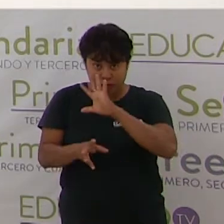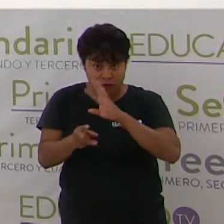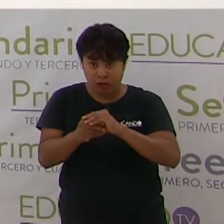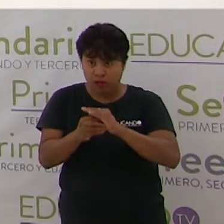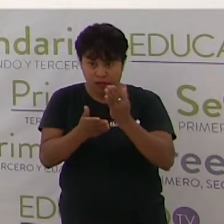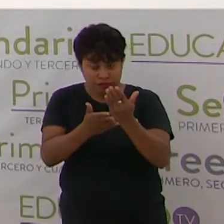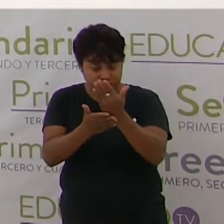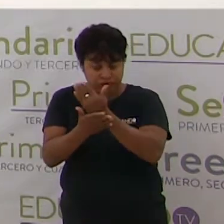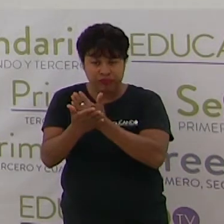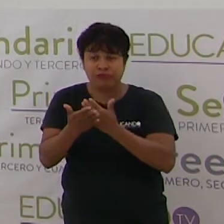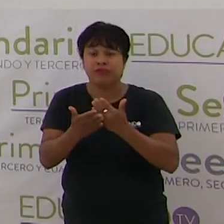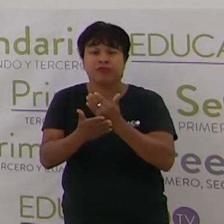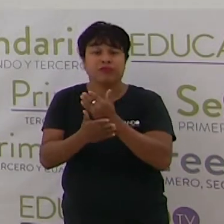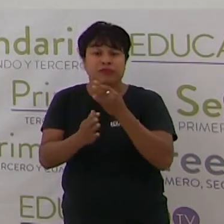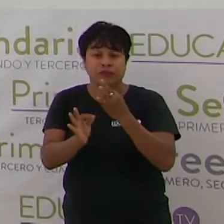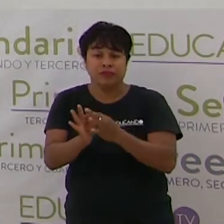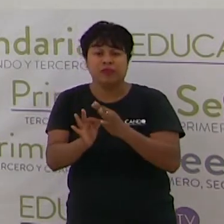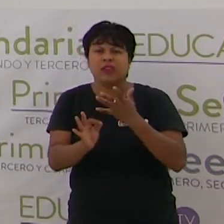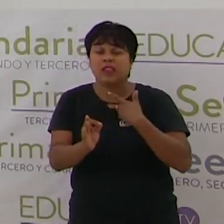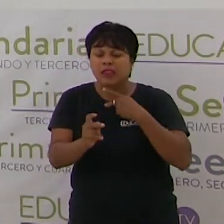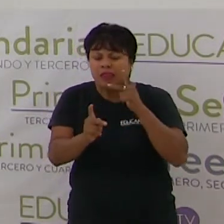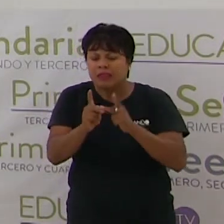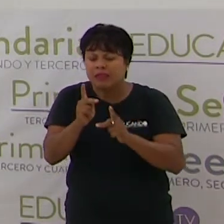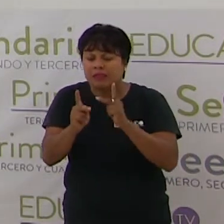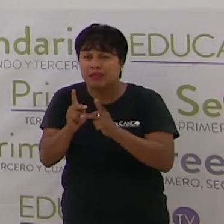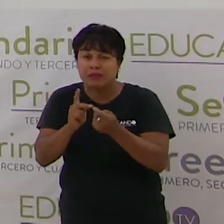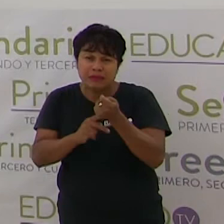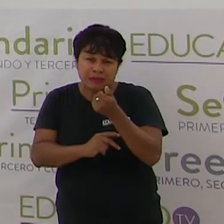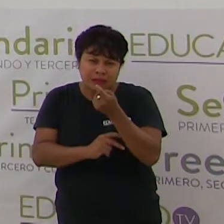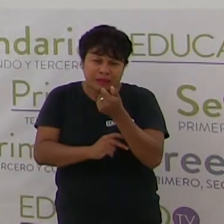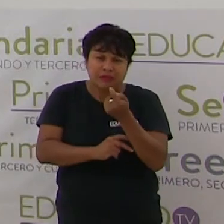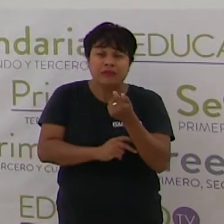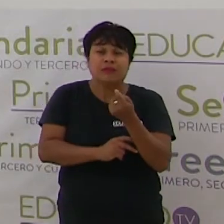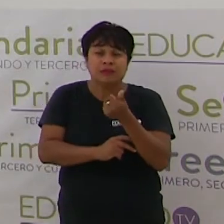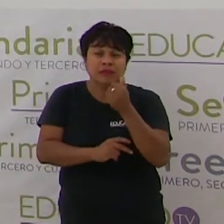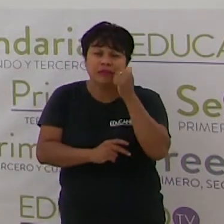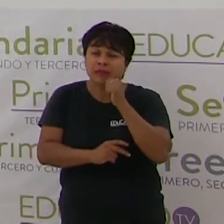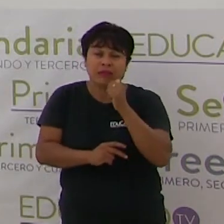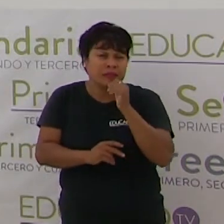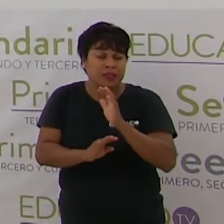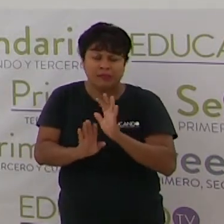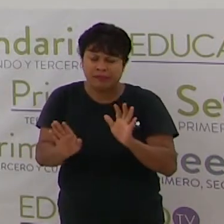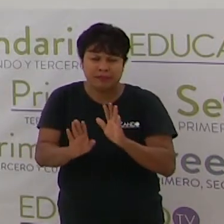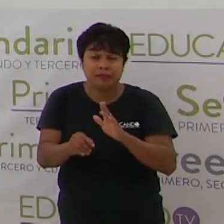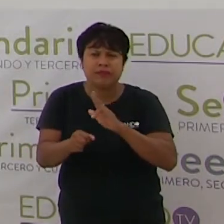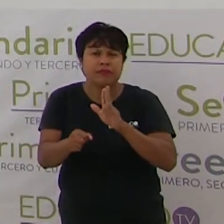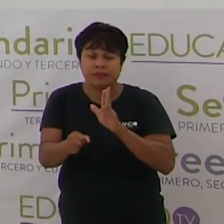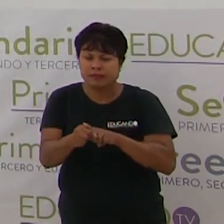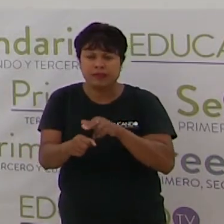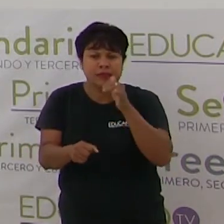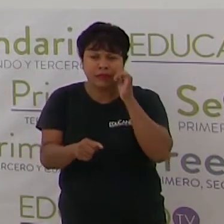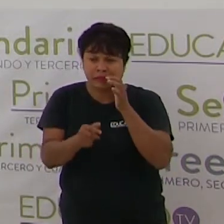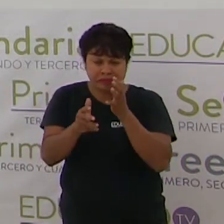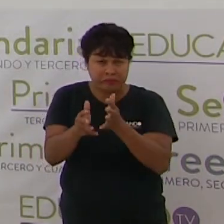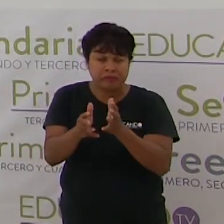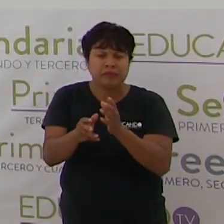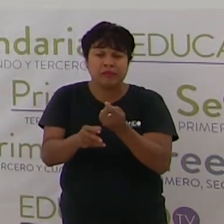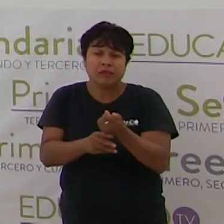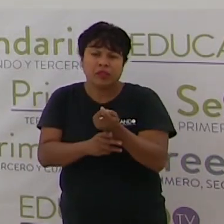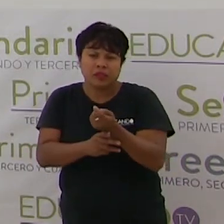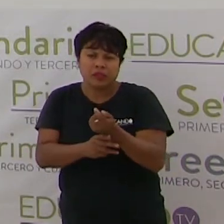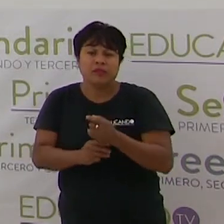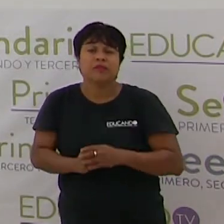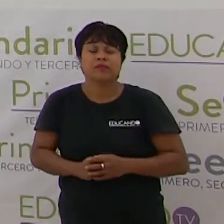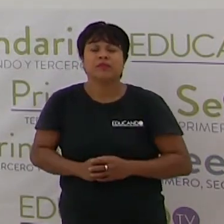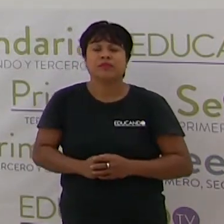observan. Hay unos poquitos, nada más son residuos que siempre se quedan, pero es mínimo la cantidad